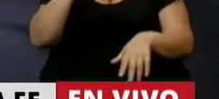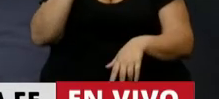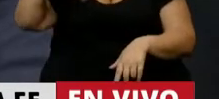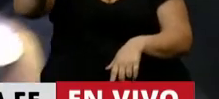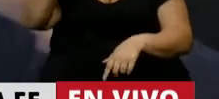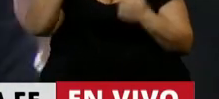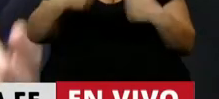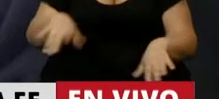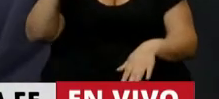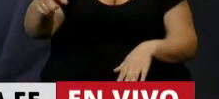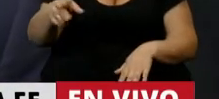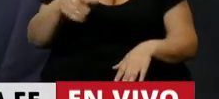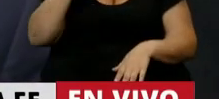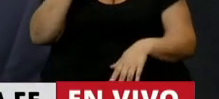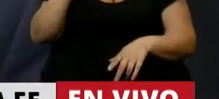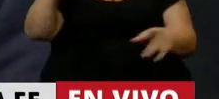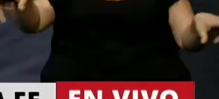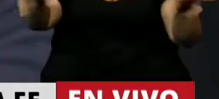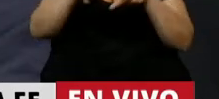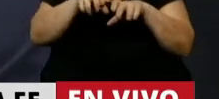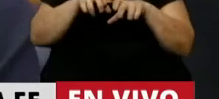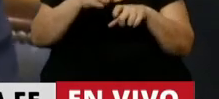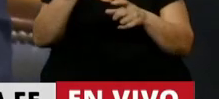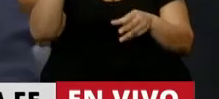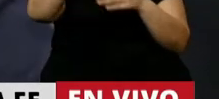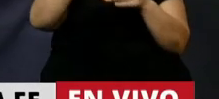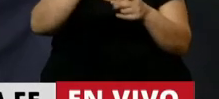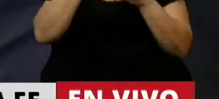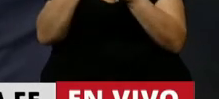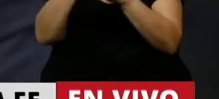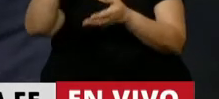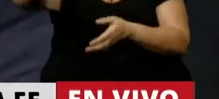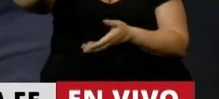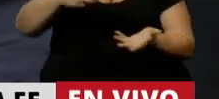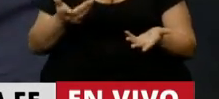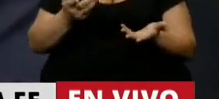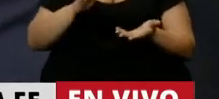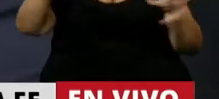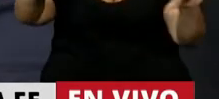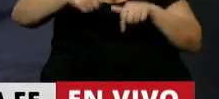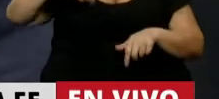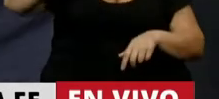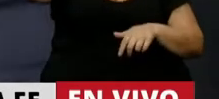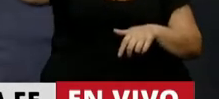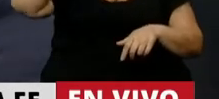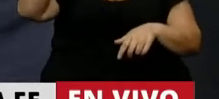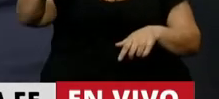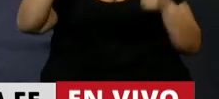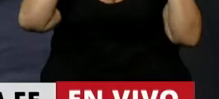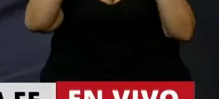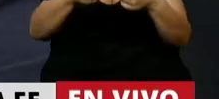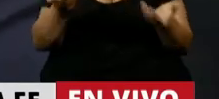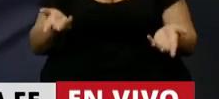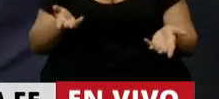jubilados en diciembre frente a la recaudación y no van a ser parte de los beneficios, de las ganancias, como planteaba el